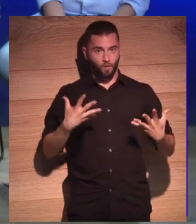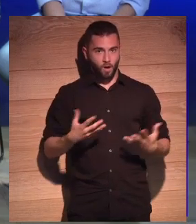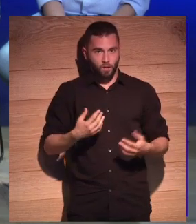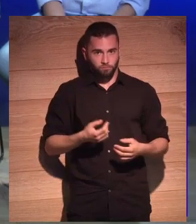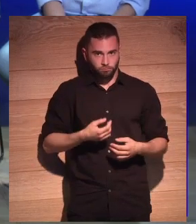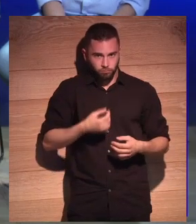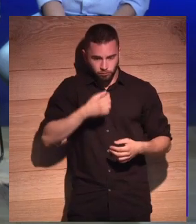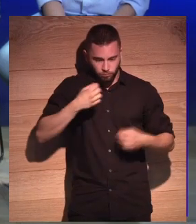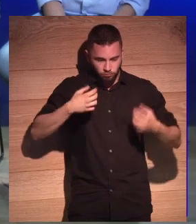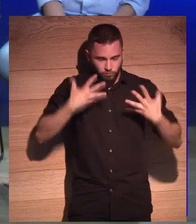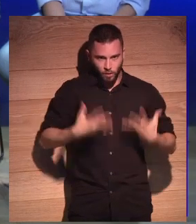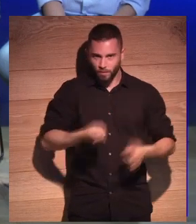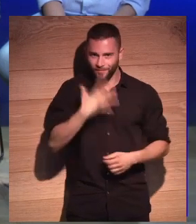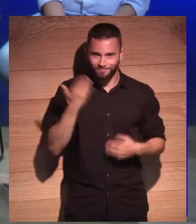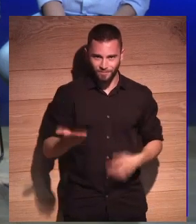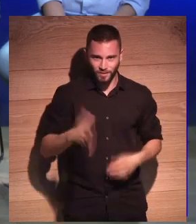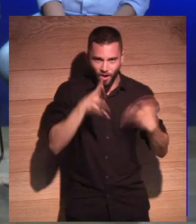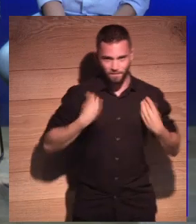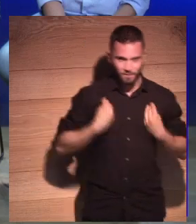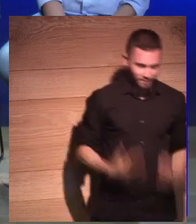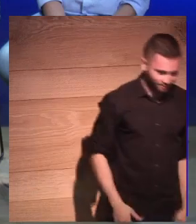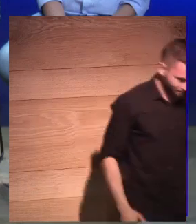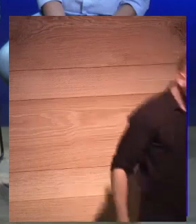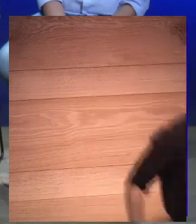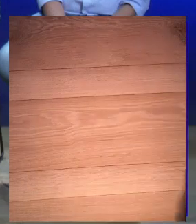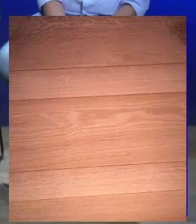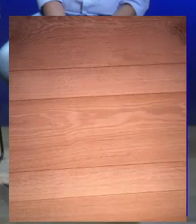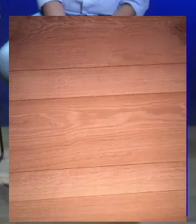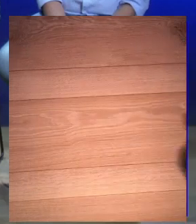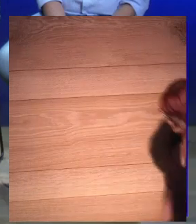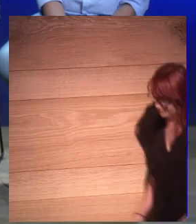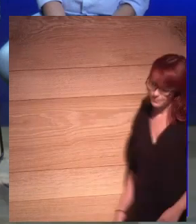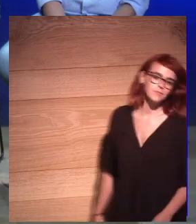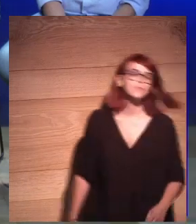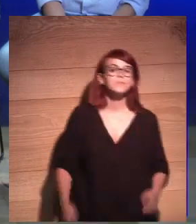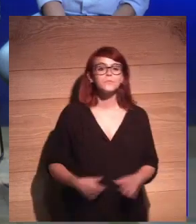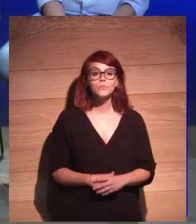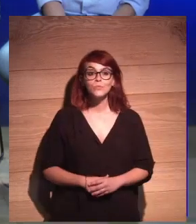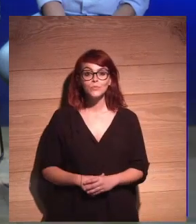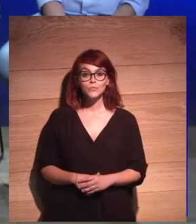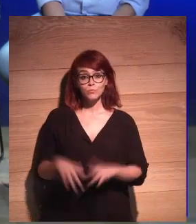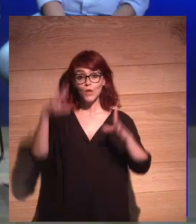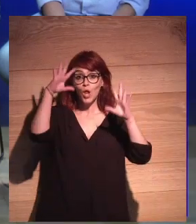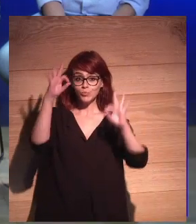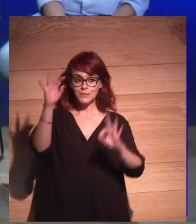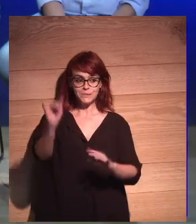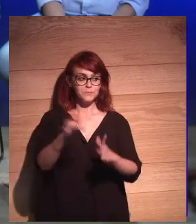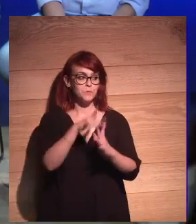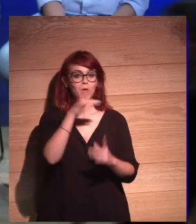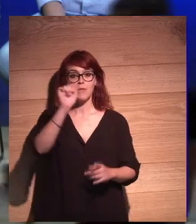que estamos viviendo ahora. Gracias. No sé si hay... Por supuesto. Ya.